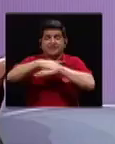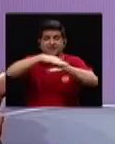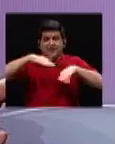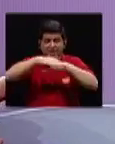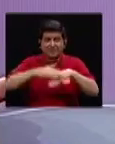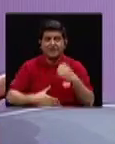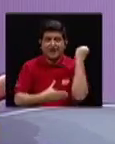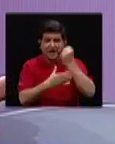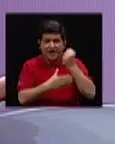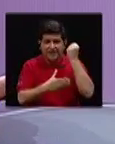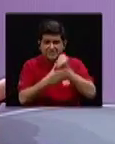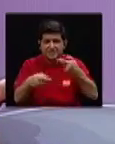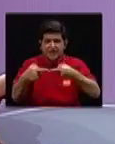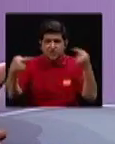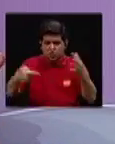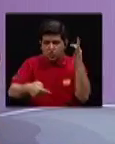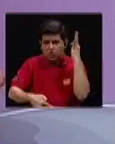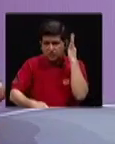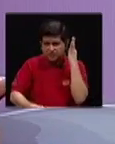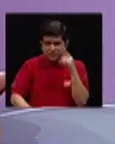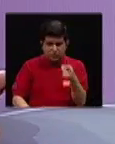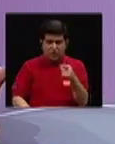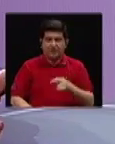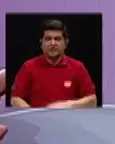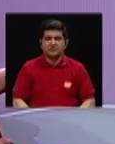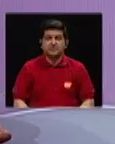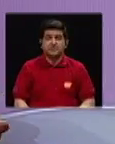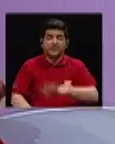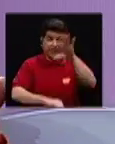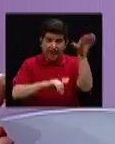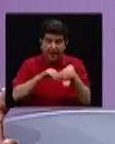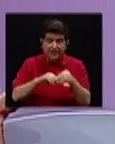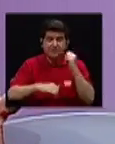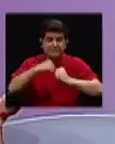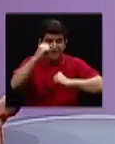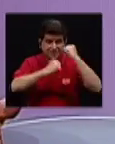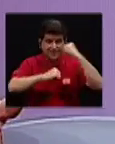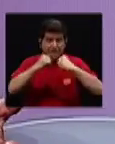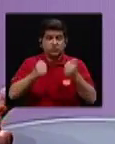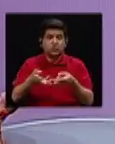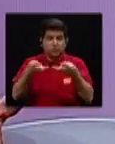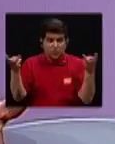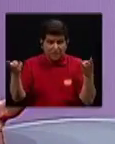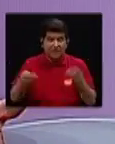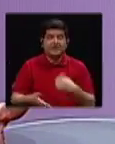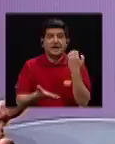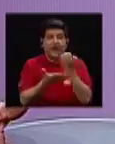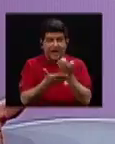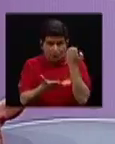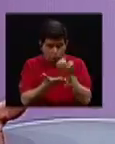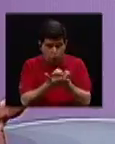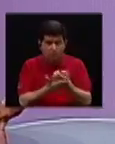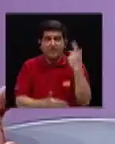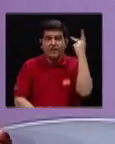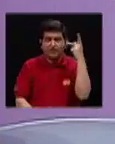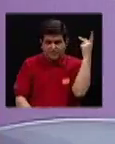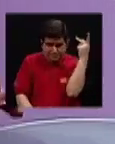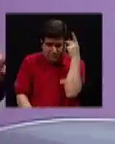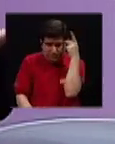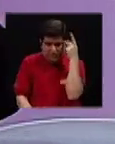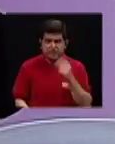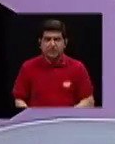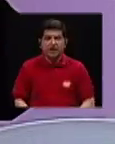feminicidio de de de las mujeres y además de estas estructuras materiales que son económicas que son políticas son